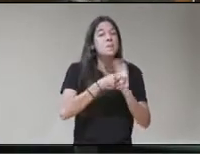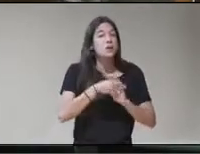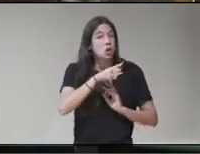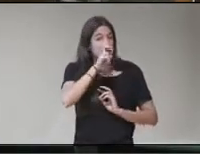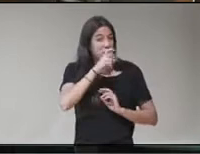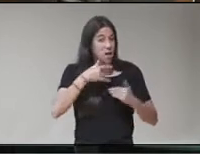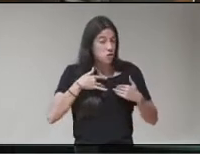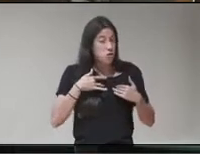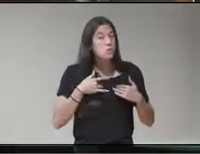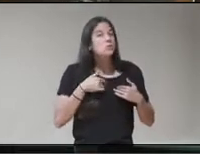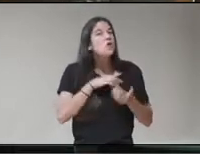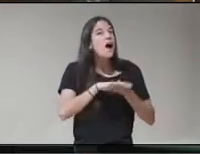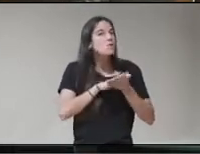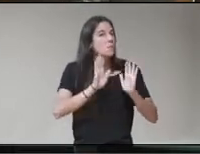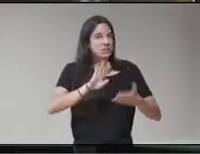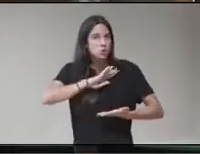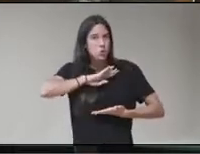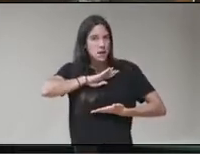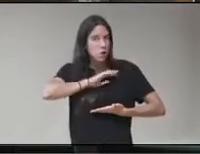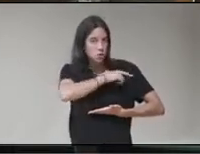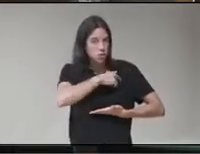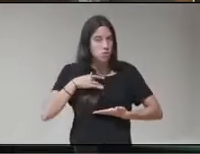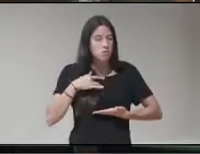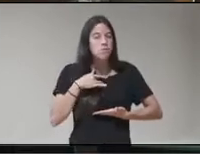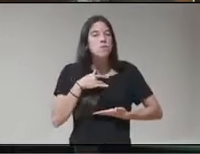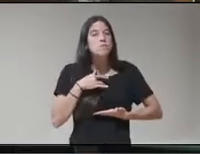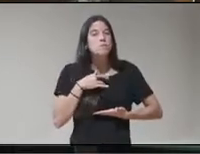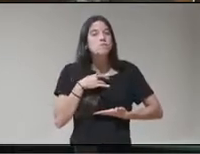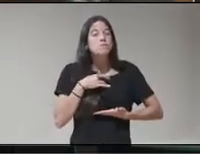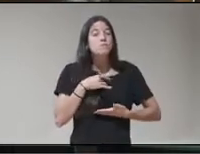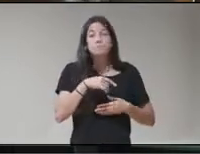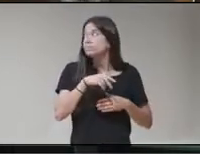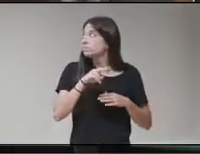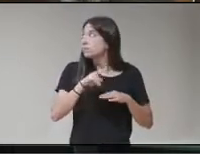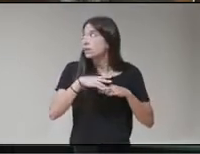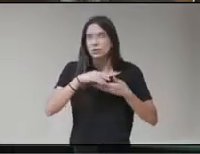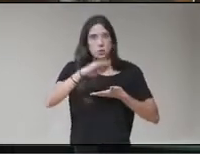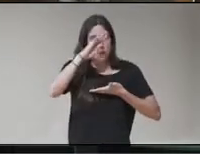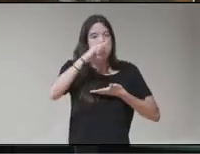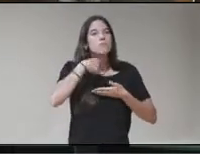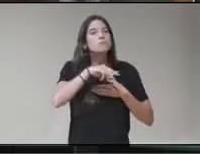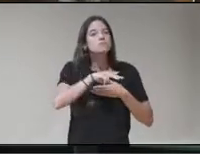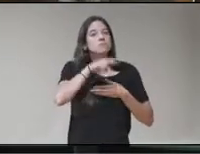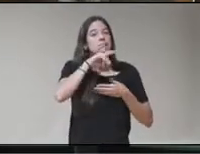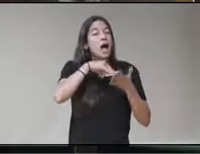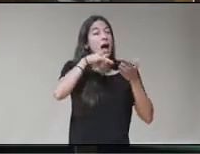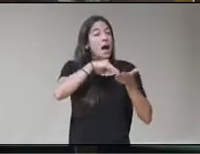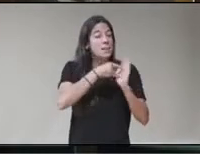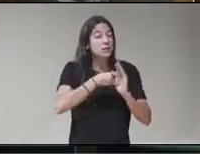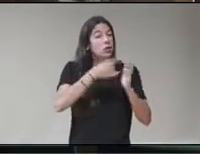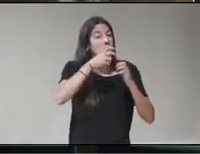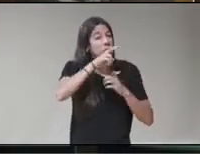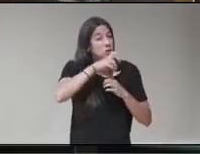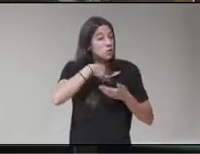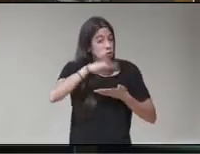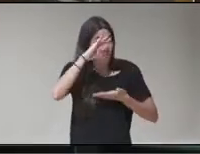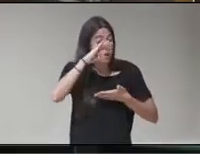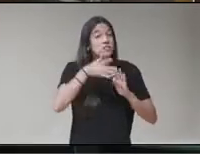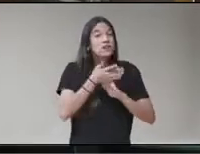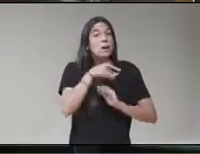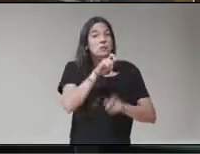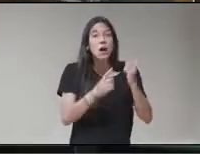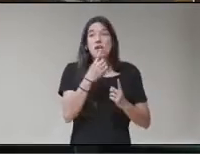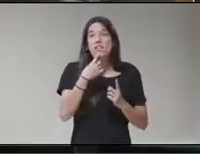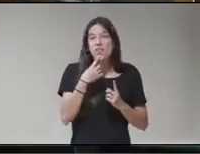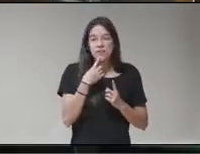del superior únicamente, el aparato respiratorio superior, ¿veis? También hay gente que dice que hay colonización